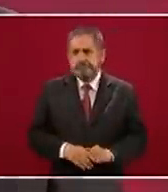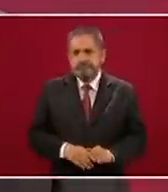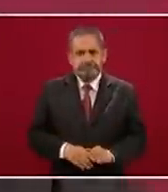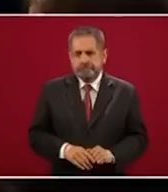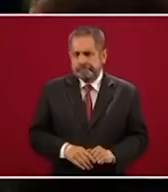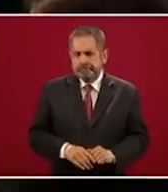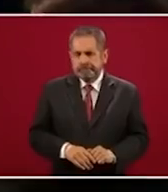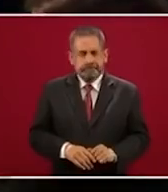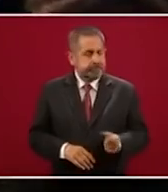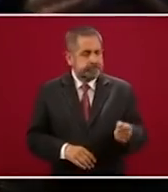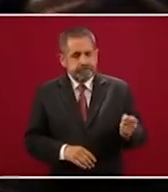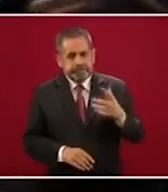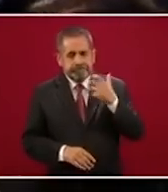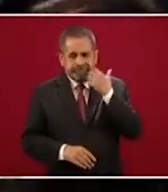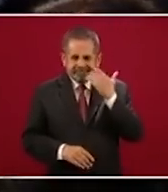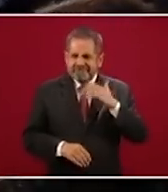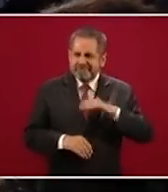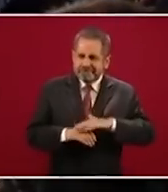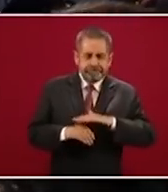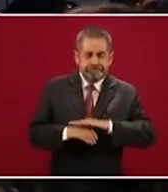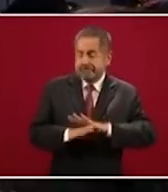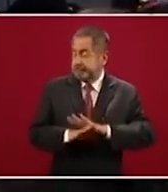Por más